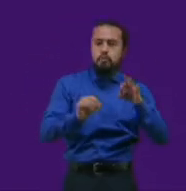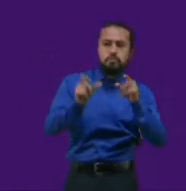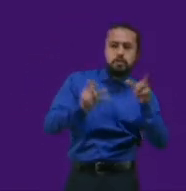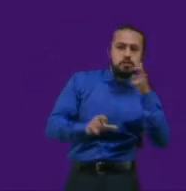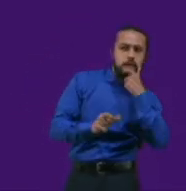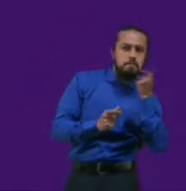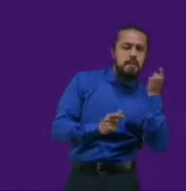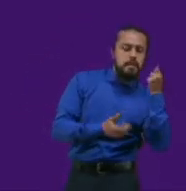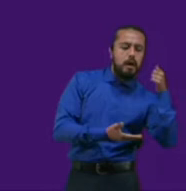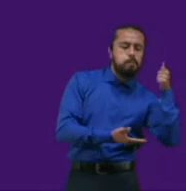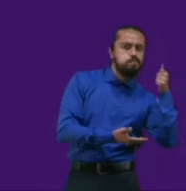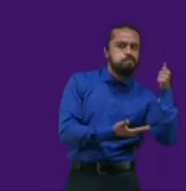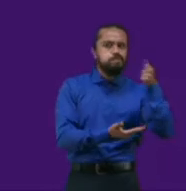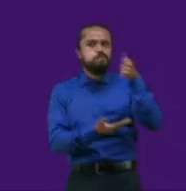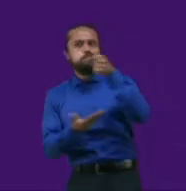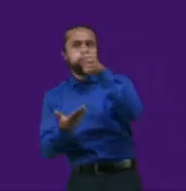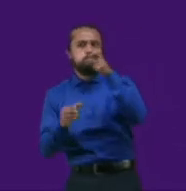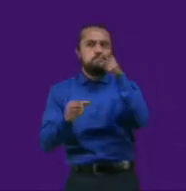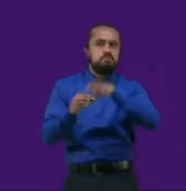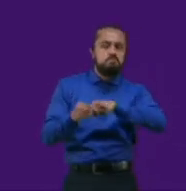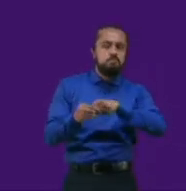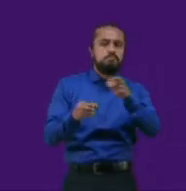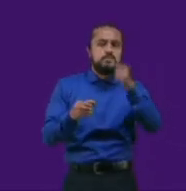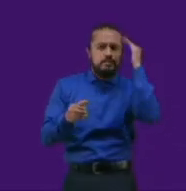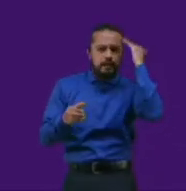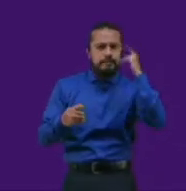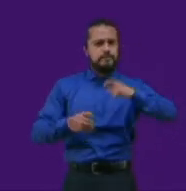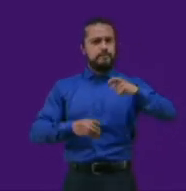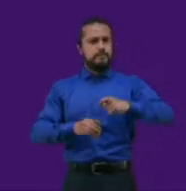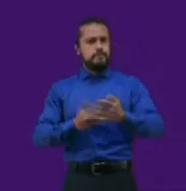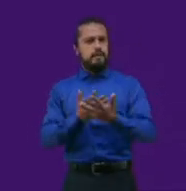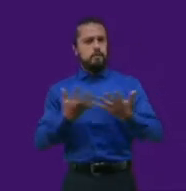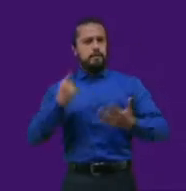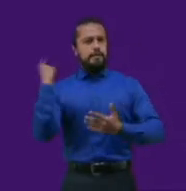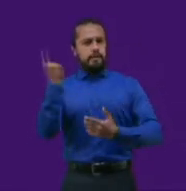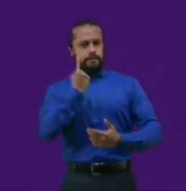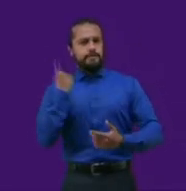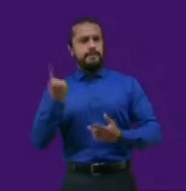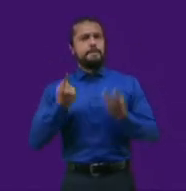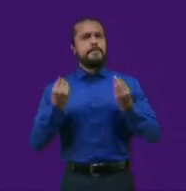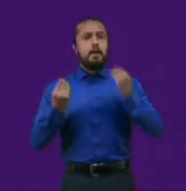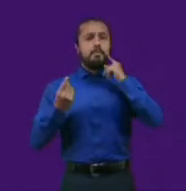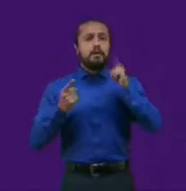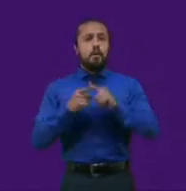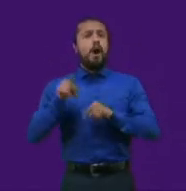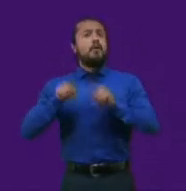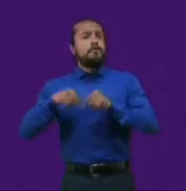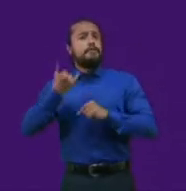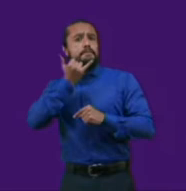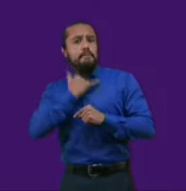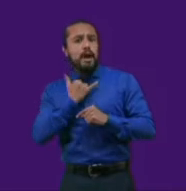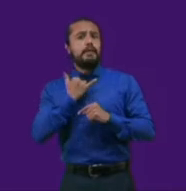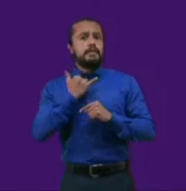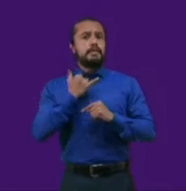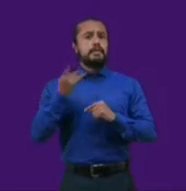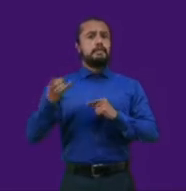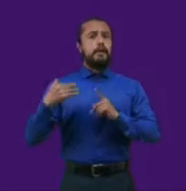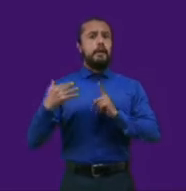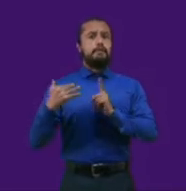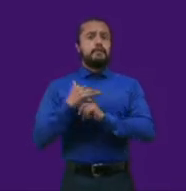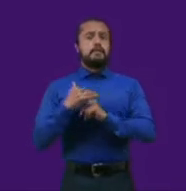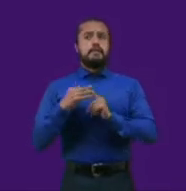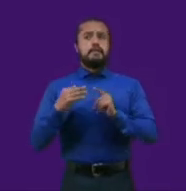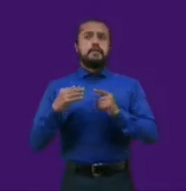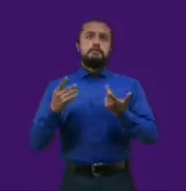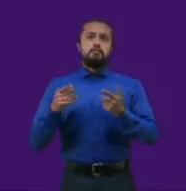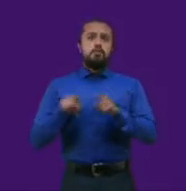se den cuenta precisamente de esos requerimientos, de esas necesidades, de esas falencias, de esos gaps